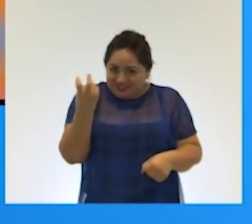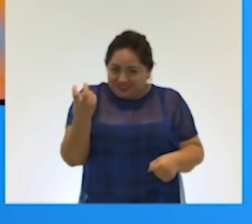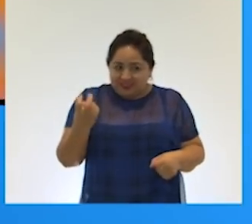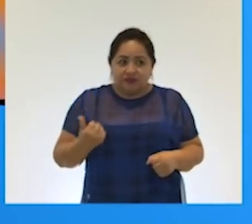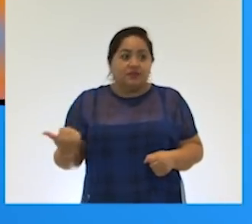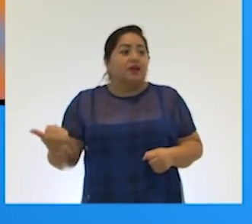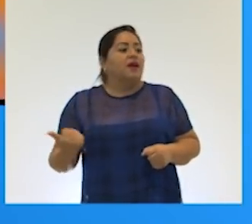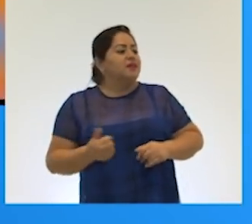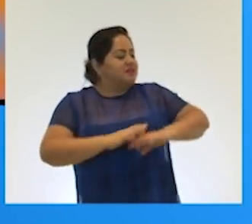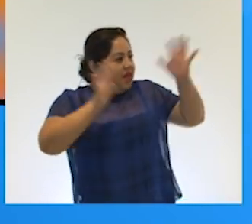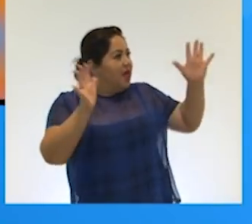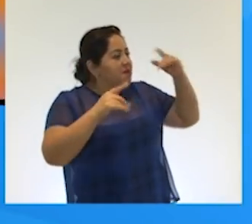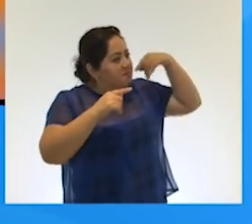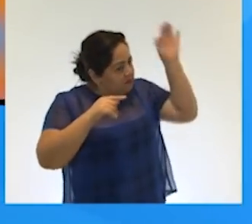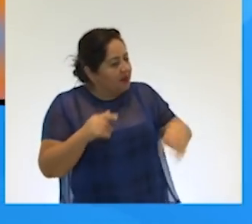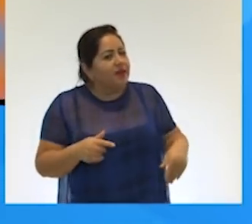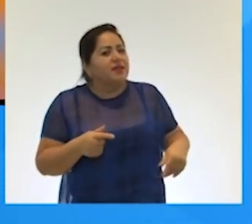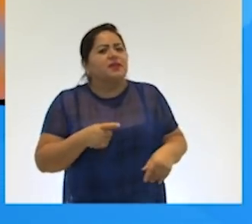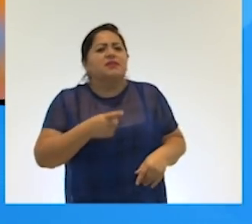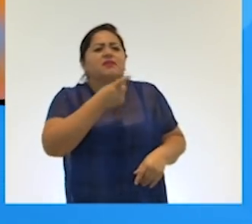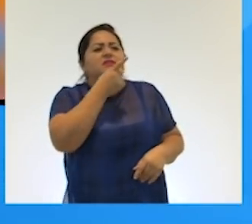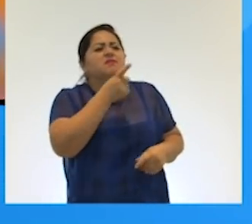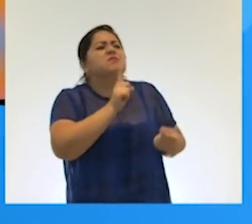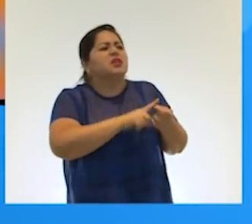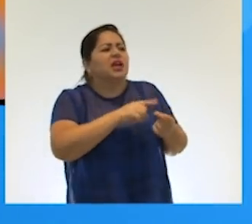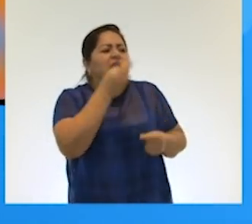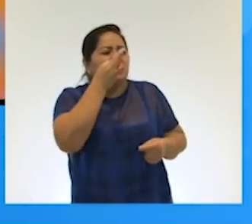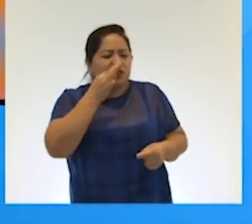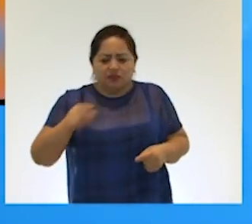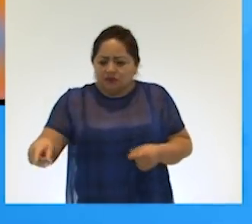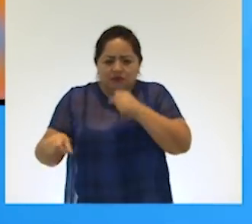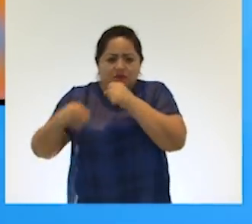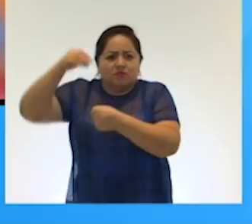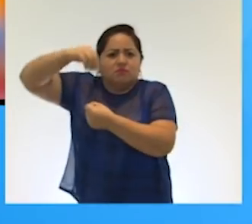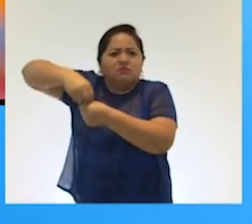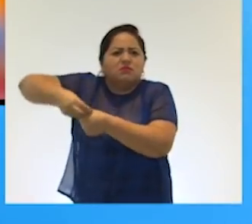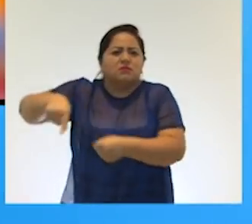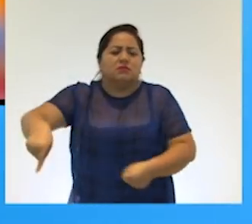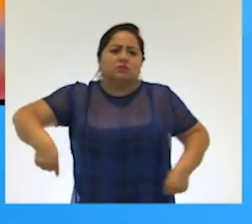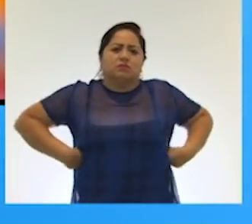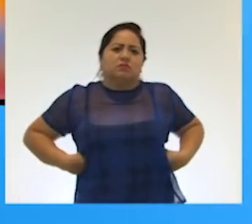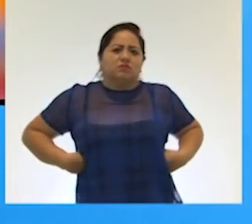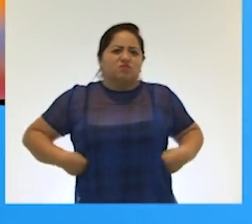porras! ¡Ay! Ven acá inmediatamente y dime quién le embarró un chicle a este micrófono carísimo.